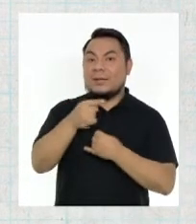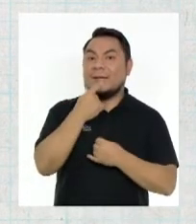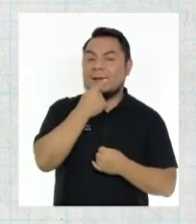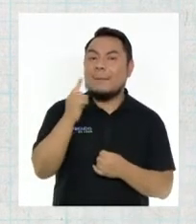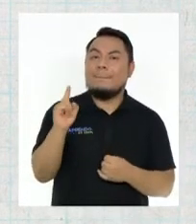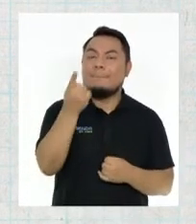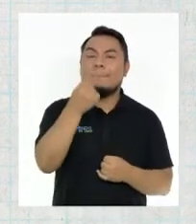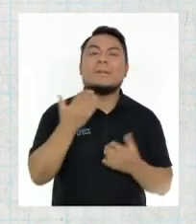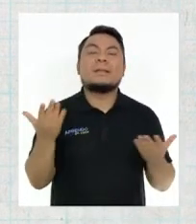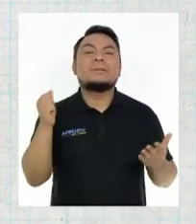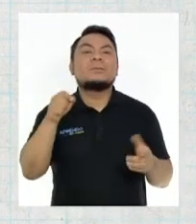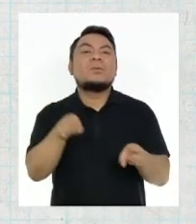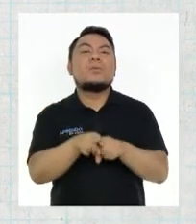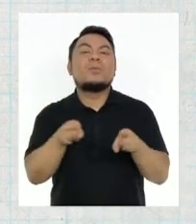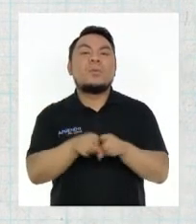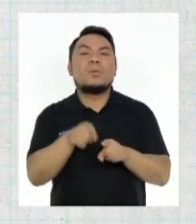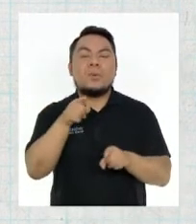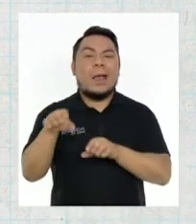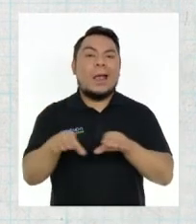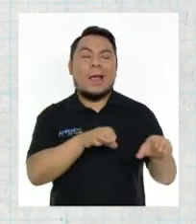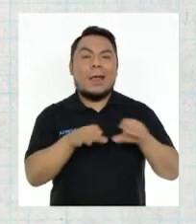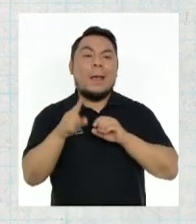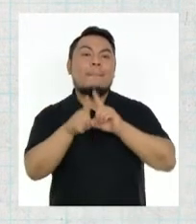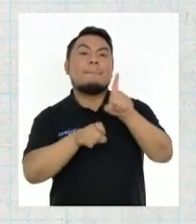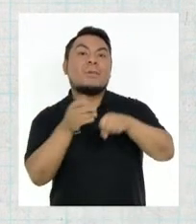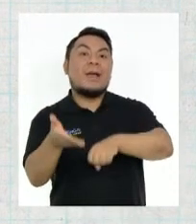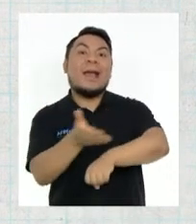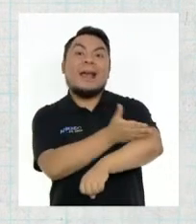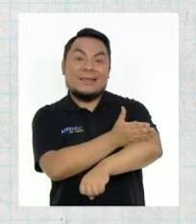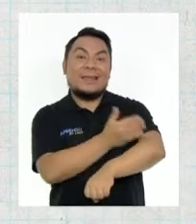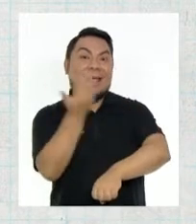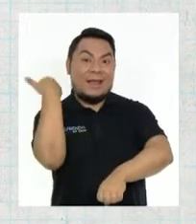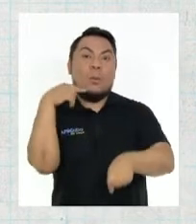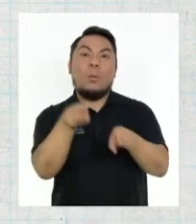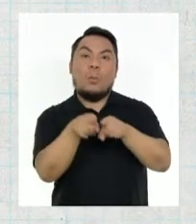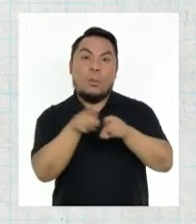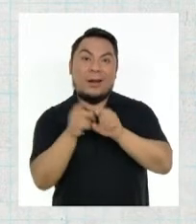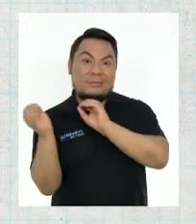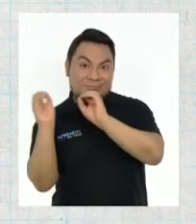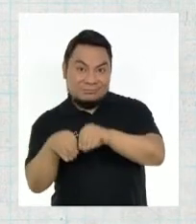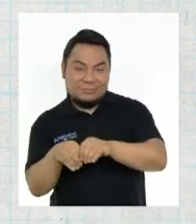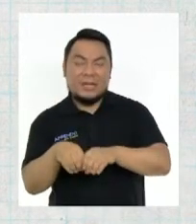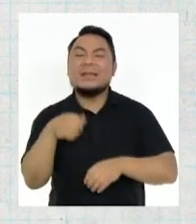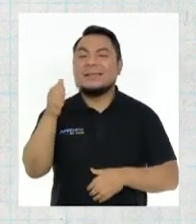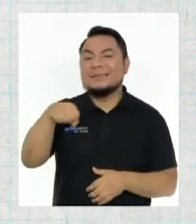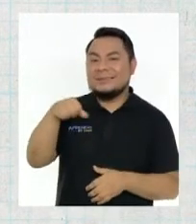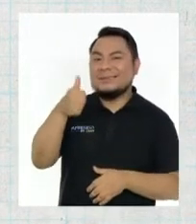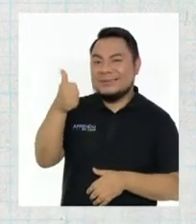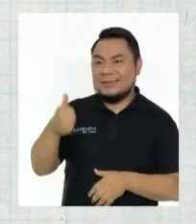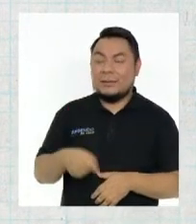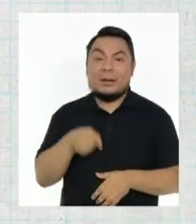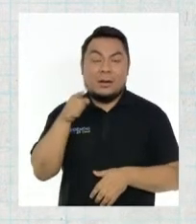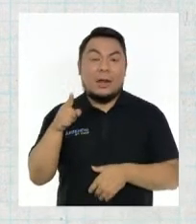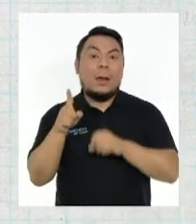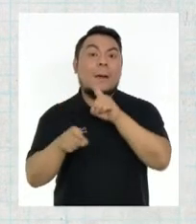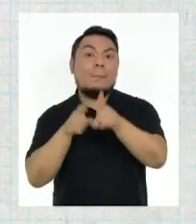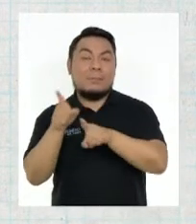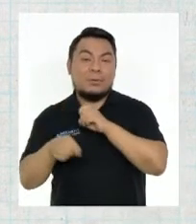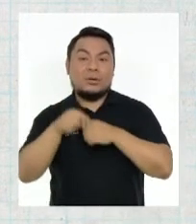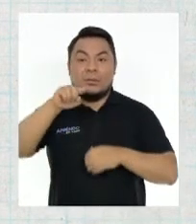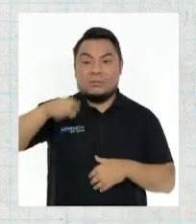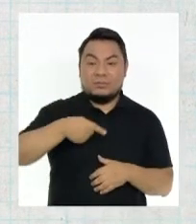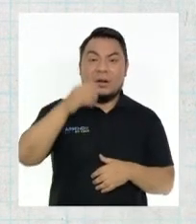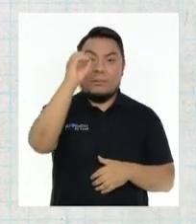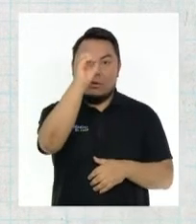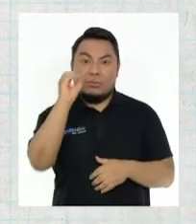primero sería similar a lo desarrollado en la pregunta anterior. Muy bien, las frecuencias absolutas y porcentuales que